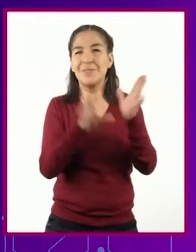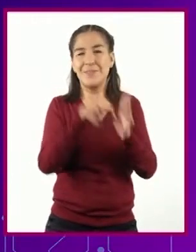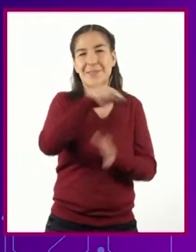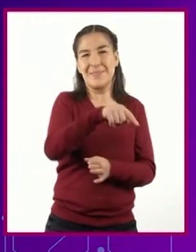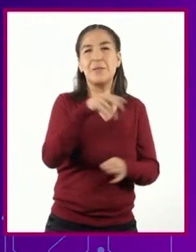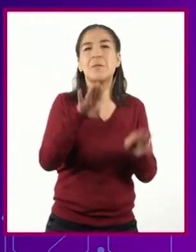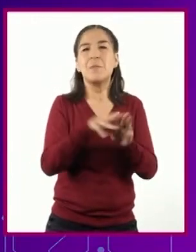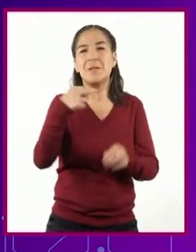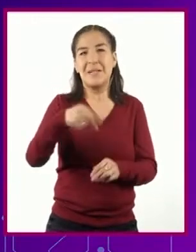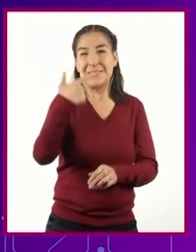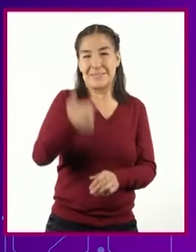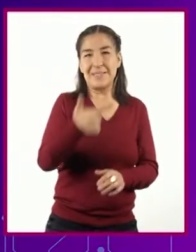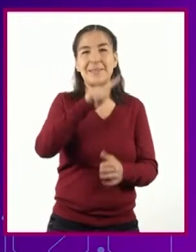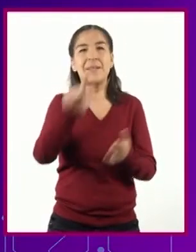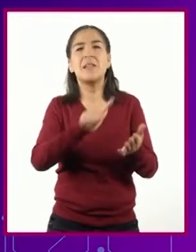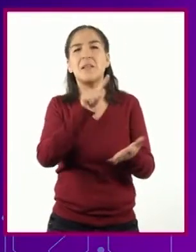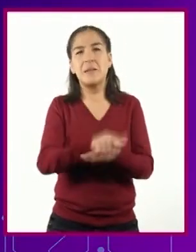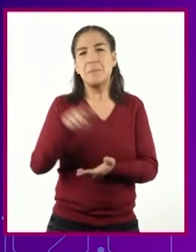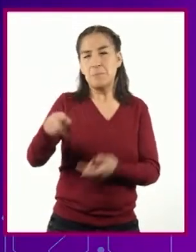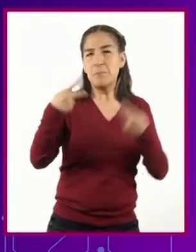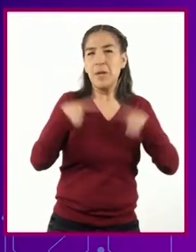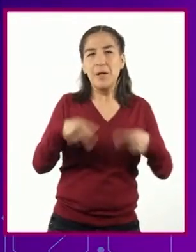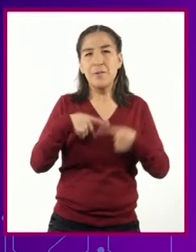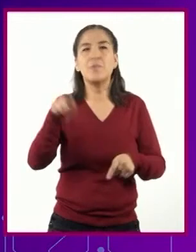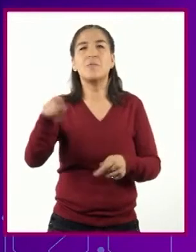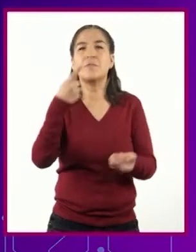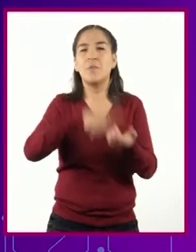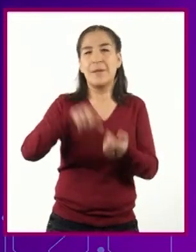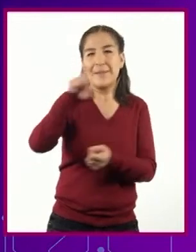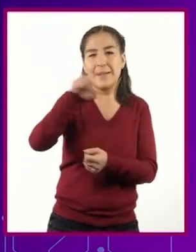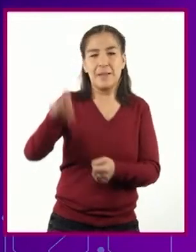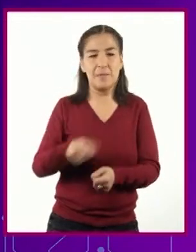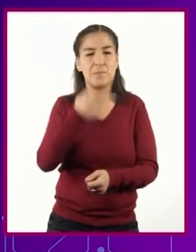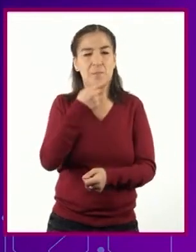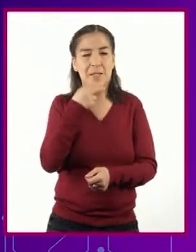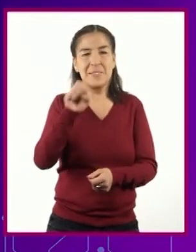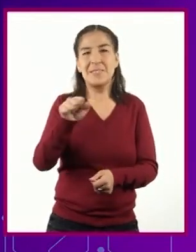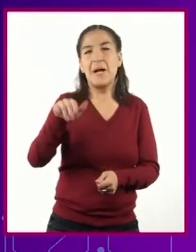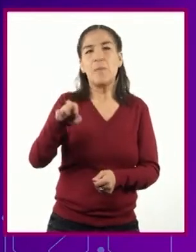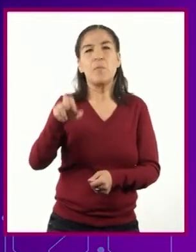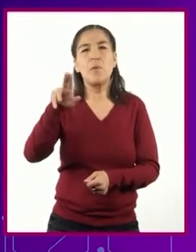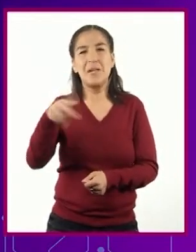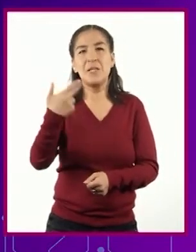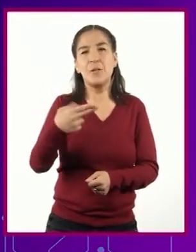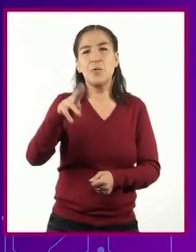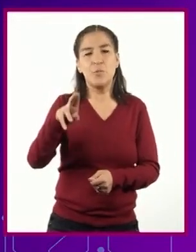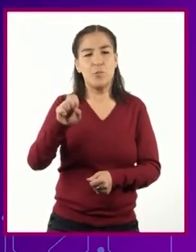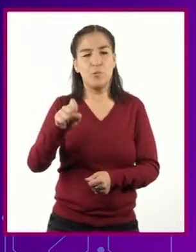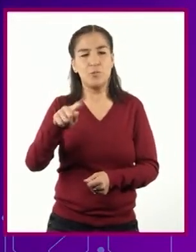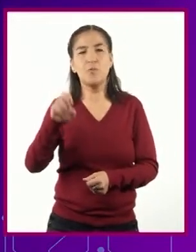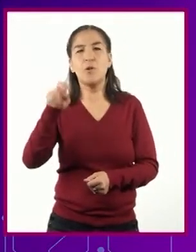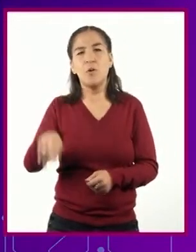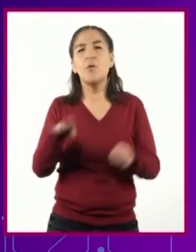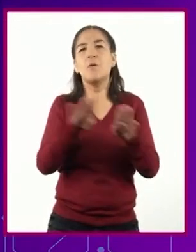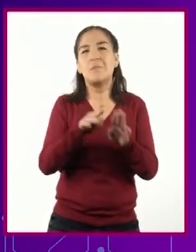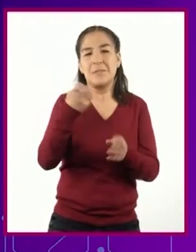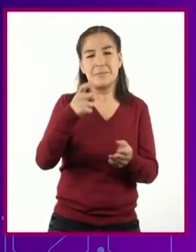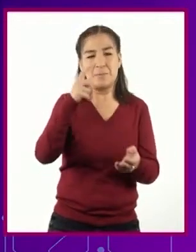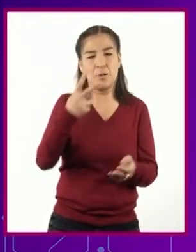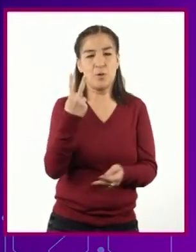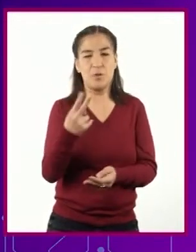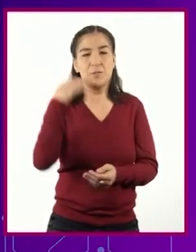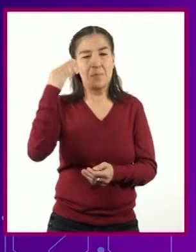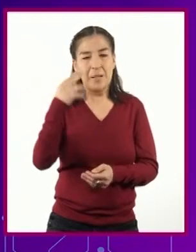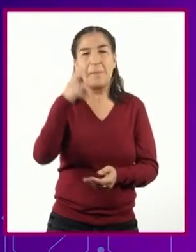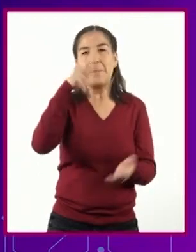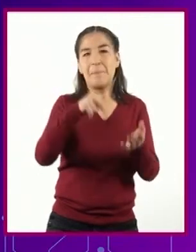conocida como las 7 leyes, los colonizadores tejanos dirigidos por Samuel Houston declararon la independencia de Texas el 2 de marzo de